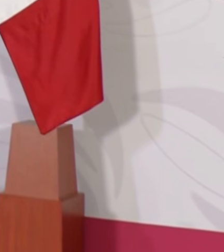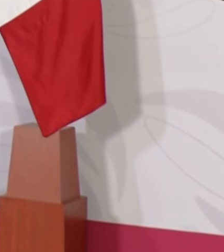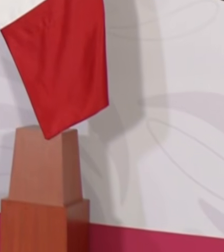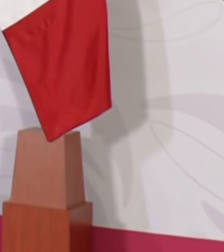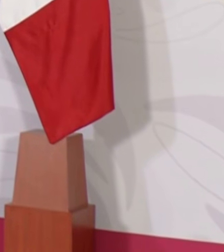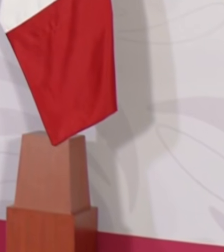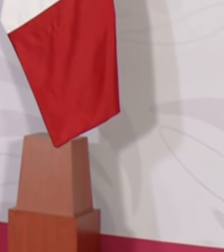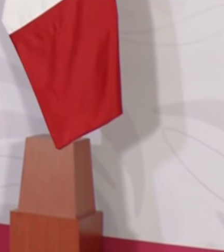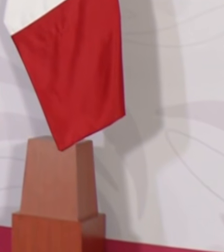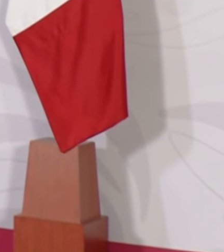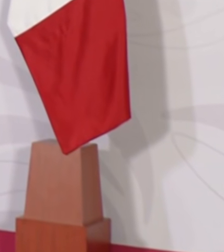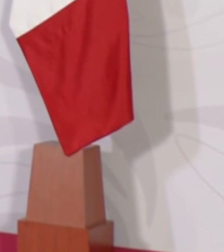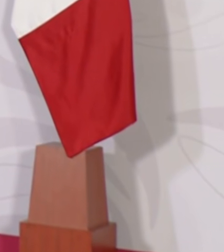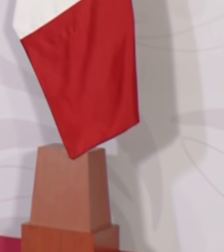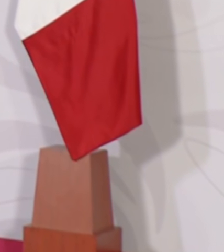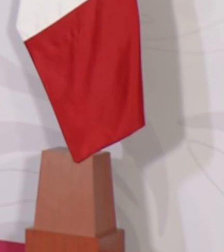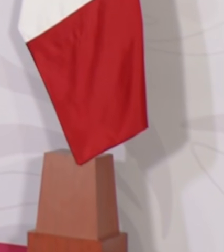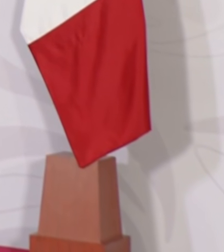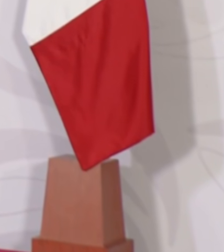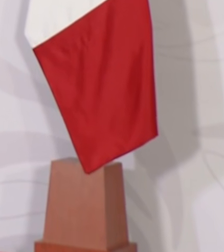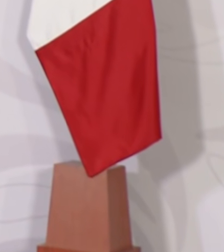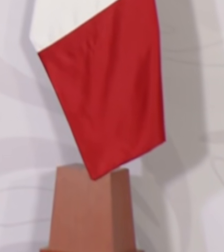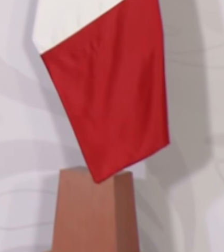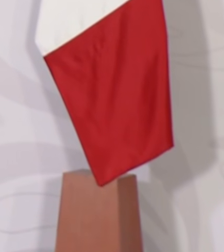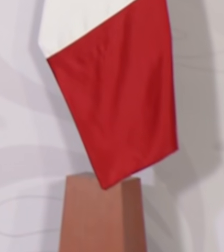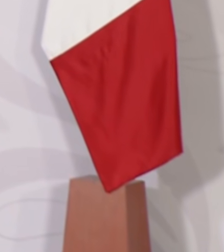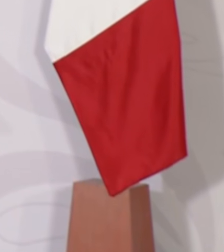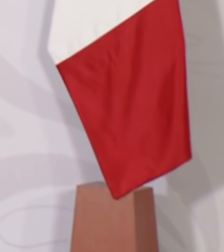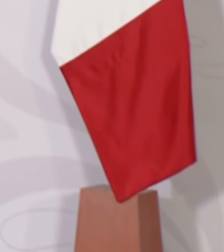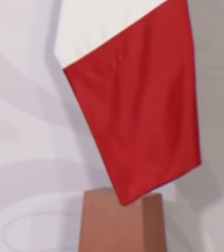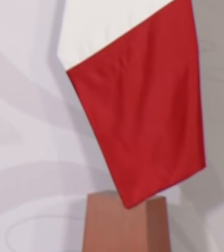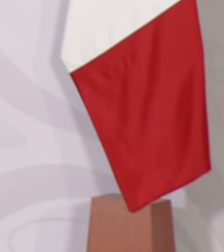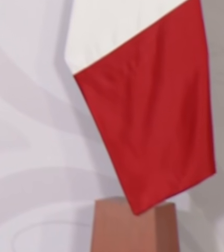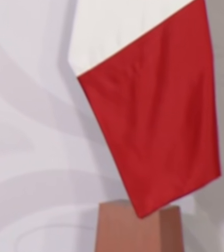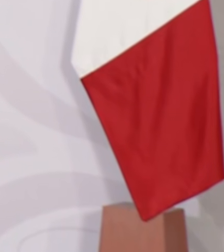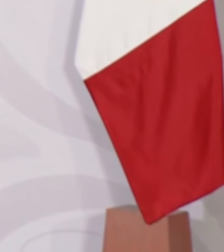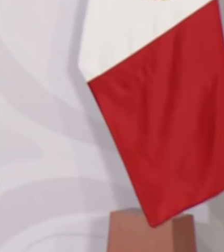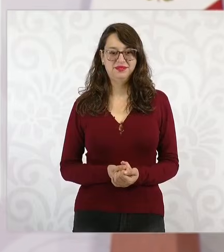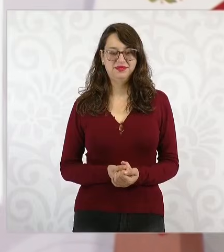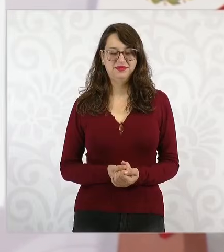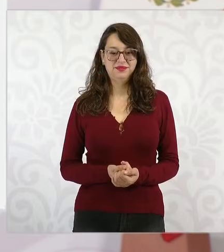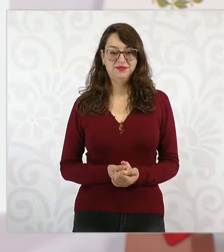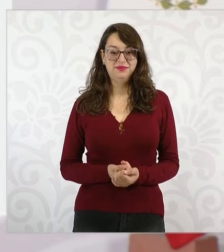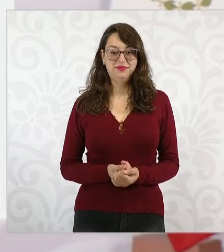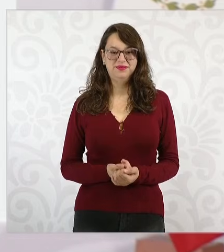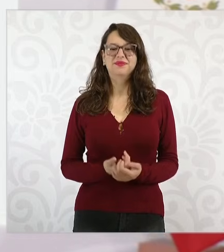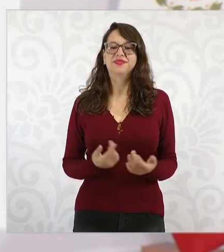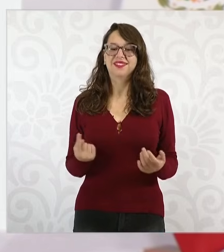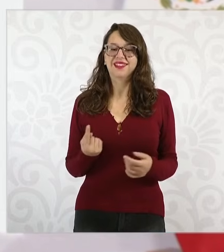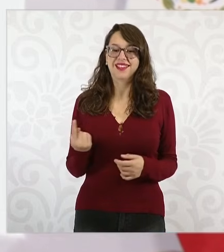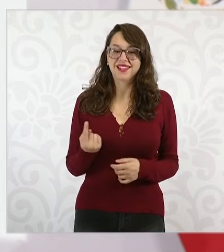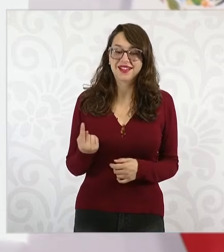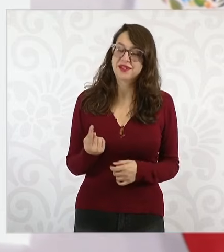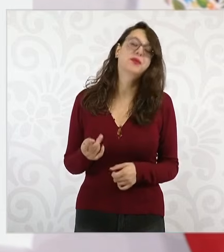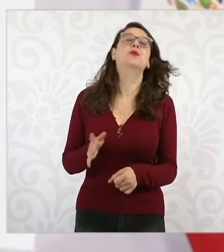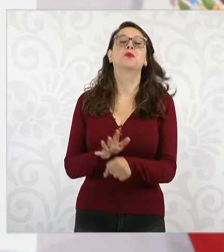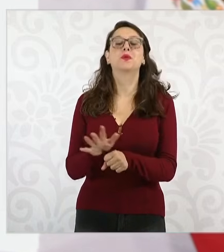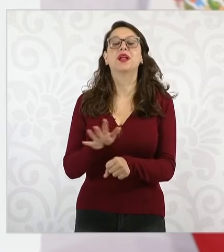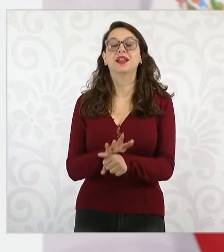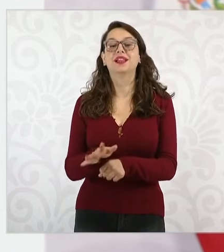Jugó muy bien la selección. ¿Que ponga a quién? ¿Cuál?